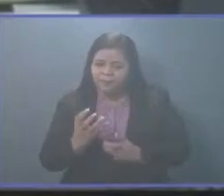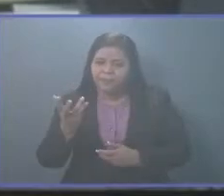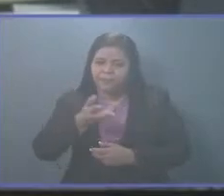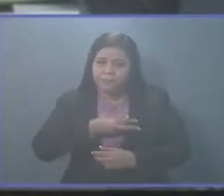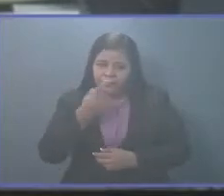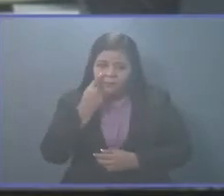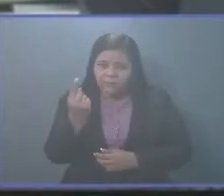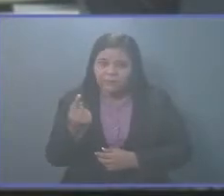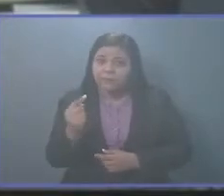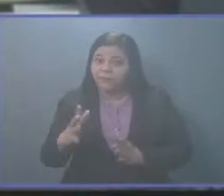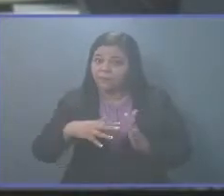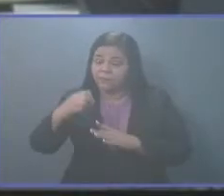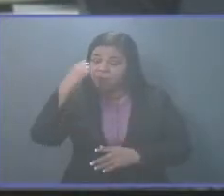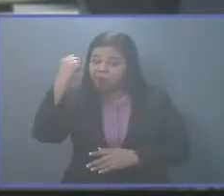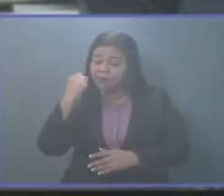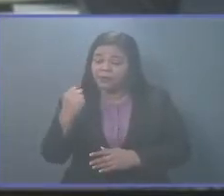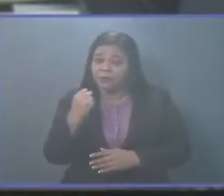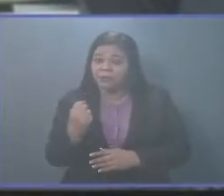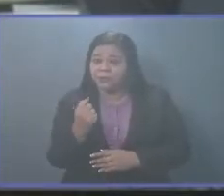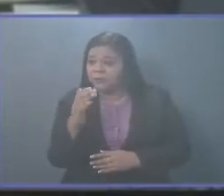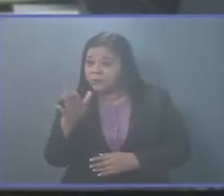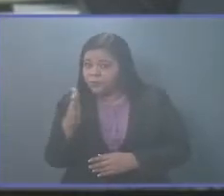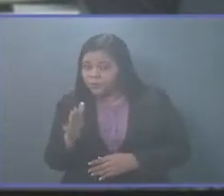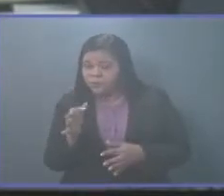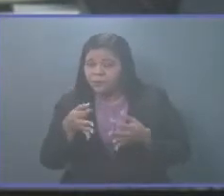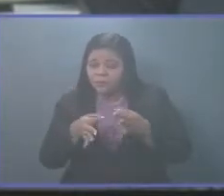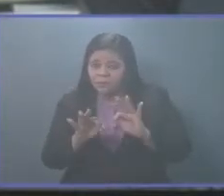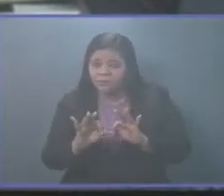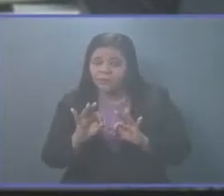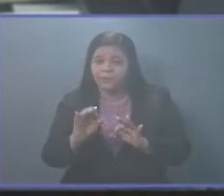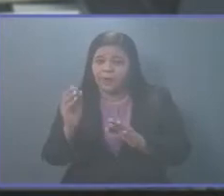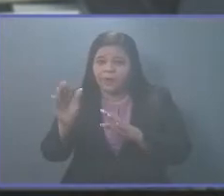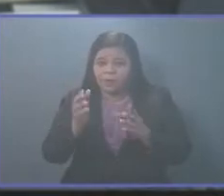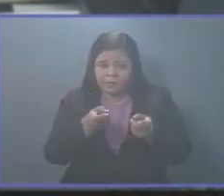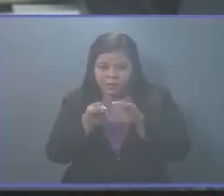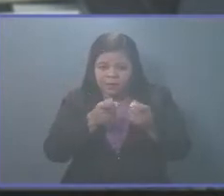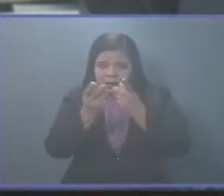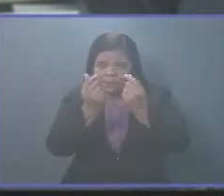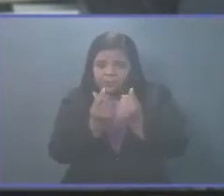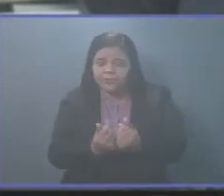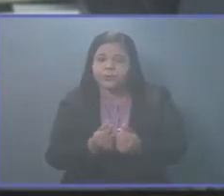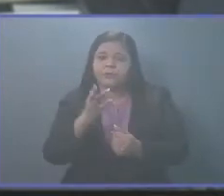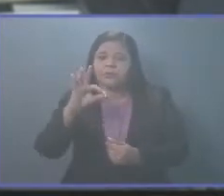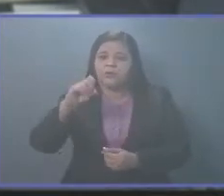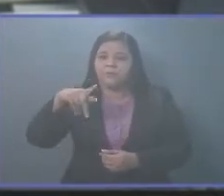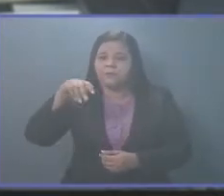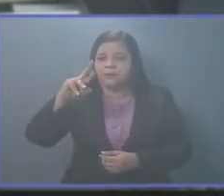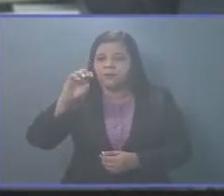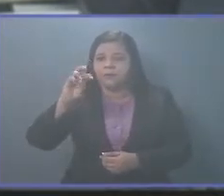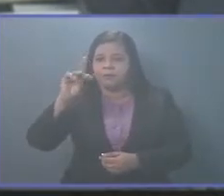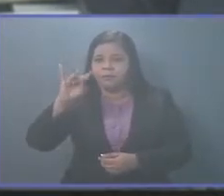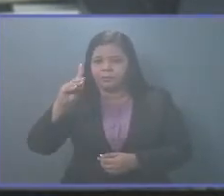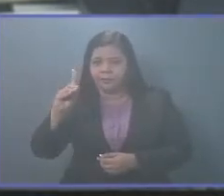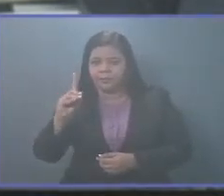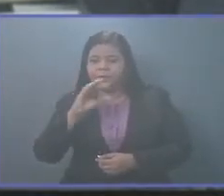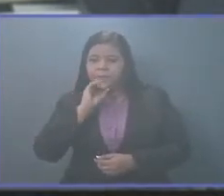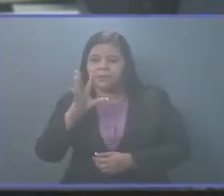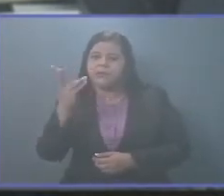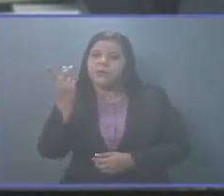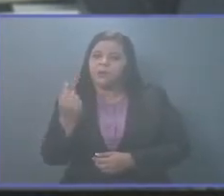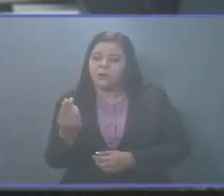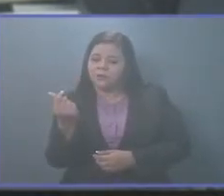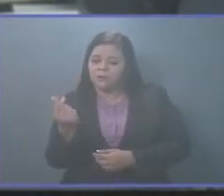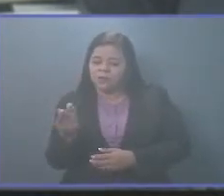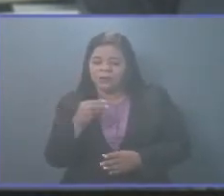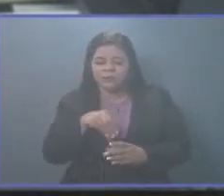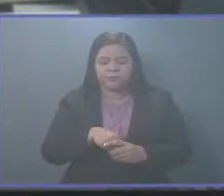principal canal por el cual se movilizaron los recursos fue FOPROMID. Entonces, habrá que ver de FOPROMID cuántos recursos se